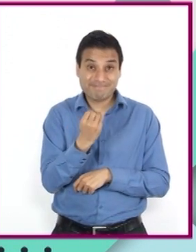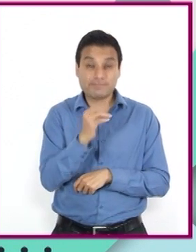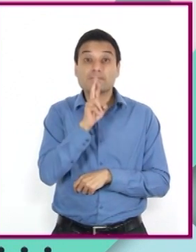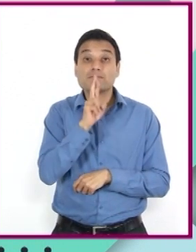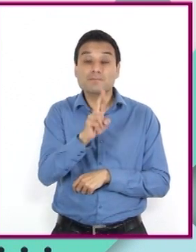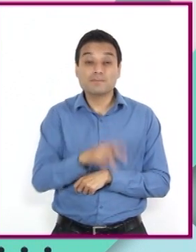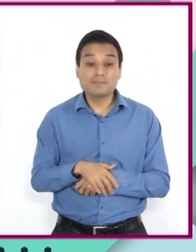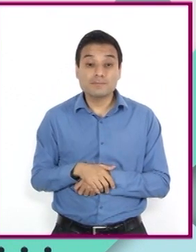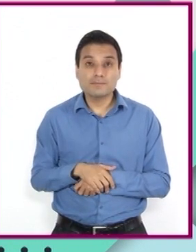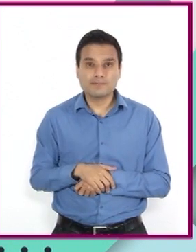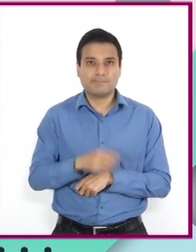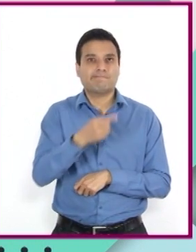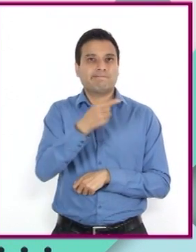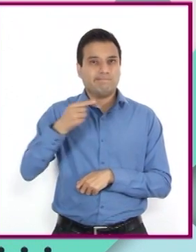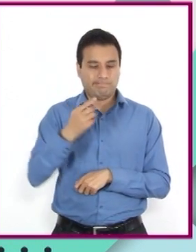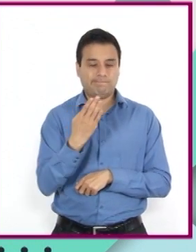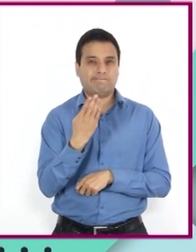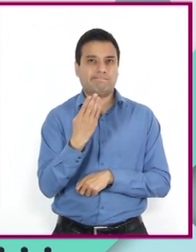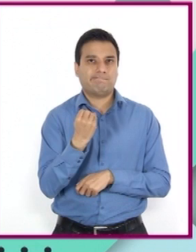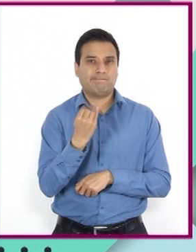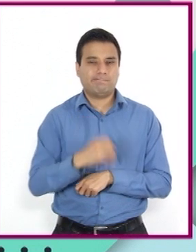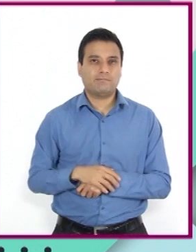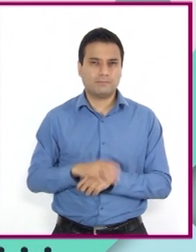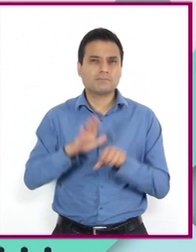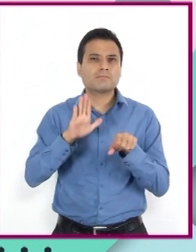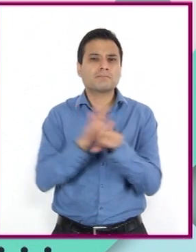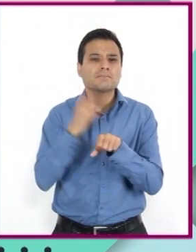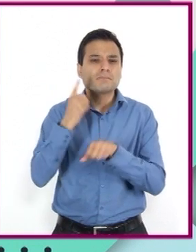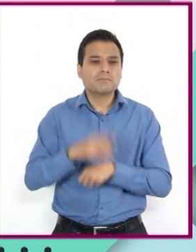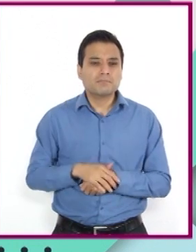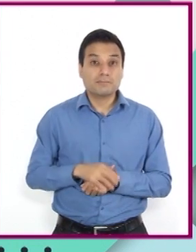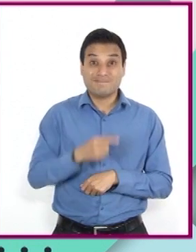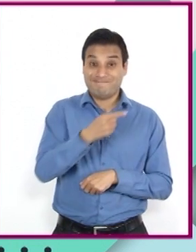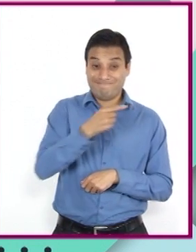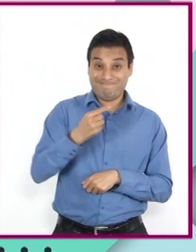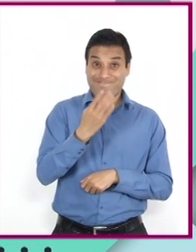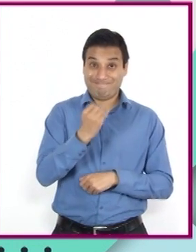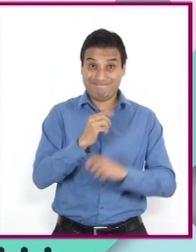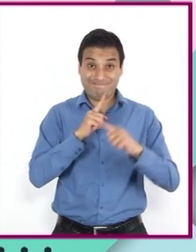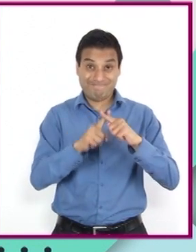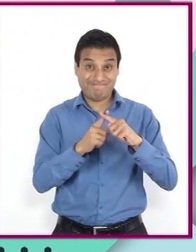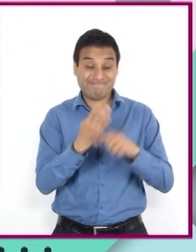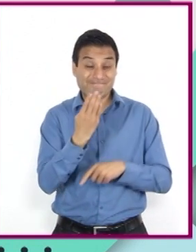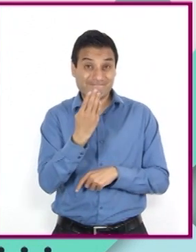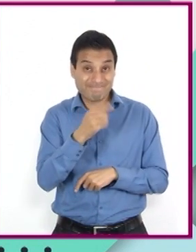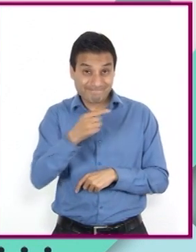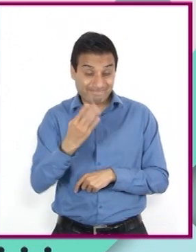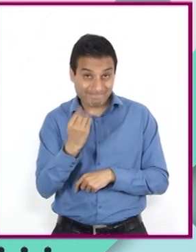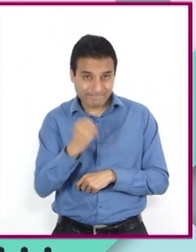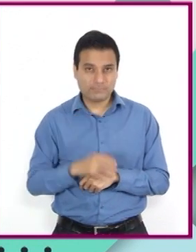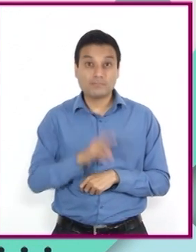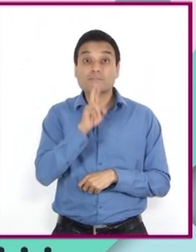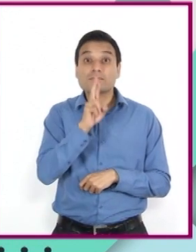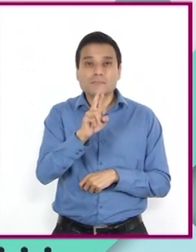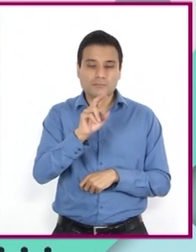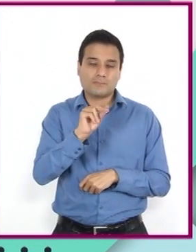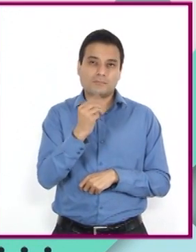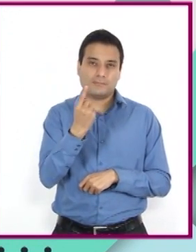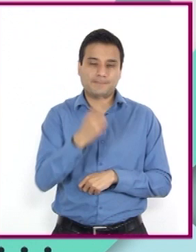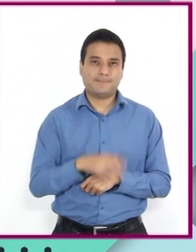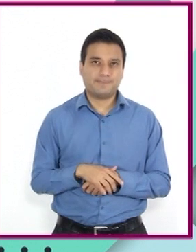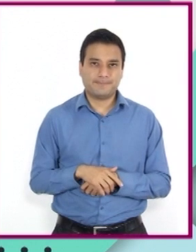es igual a 9 negativo, porque 9 negativo por 9 negativo es igual a